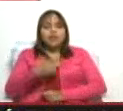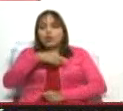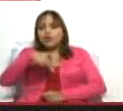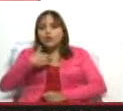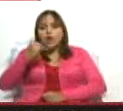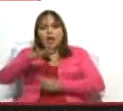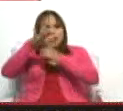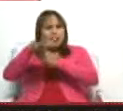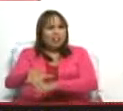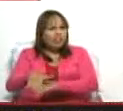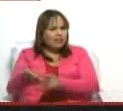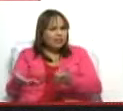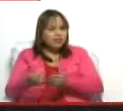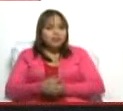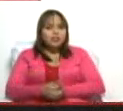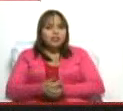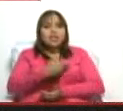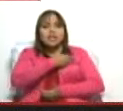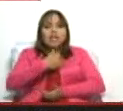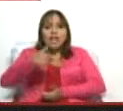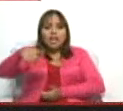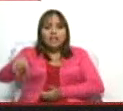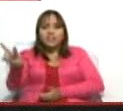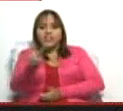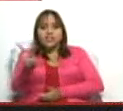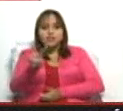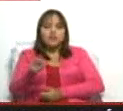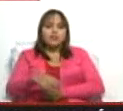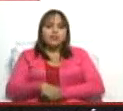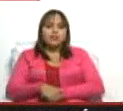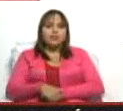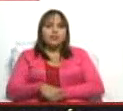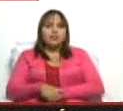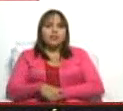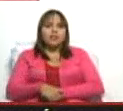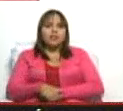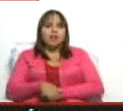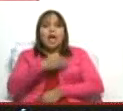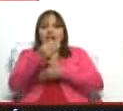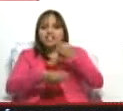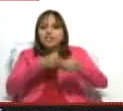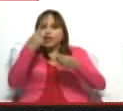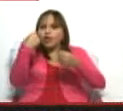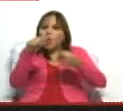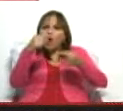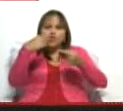colonia y querían desde aquí, desde Venezuela, hacer cosas